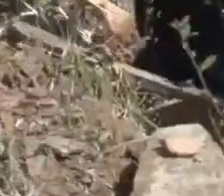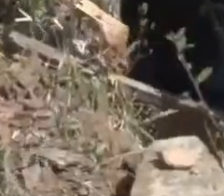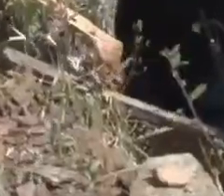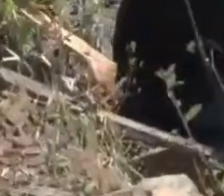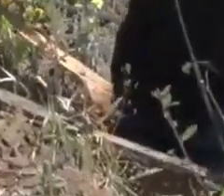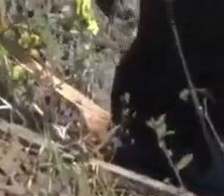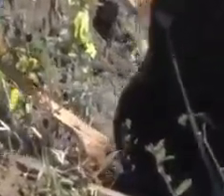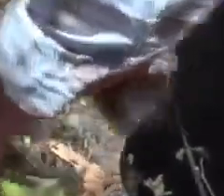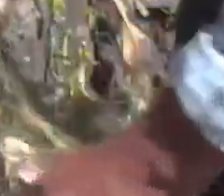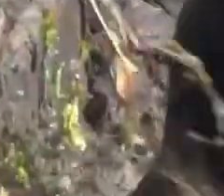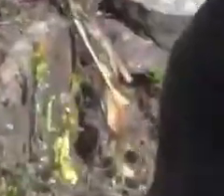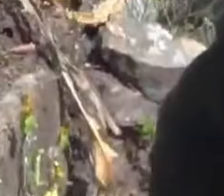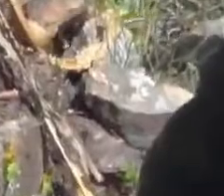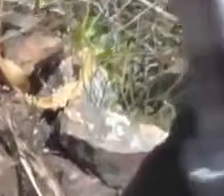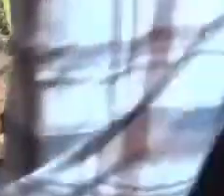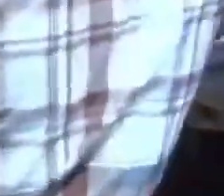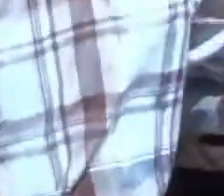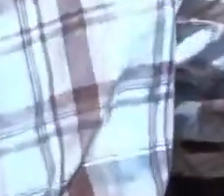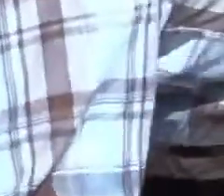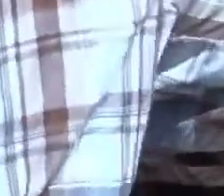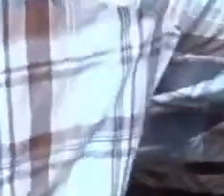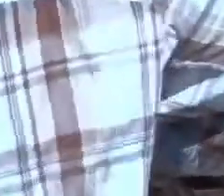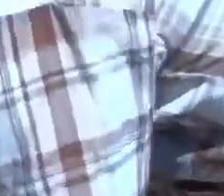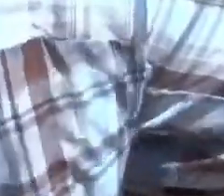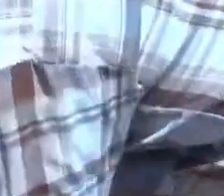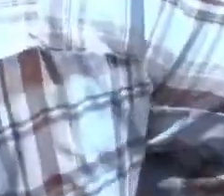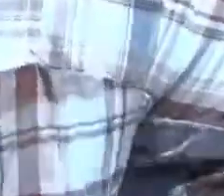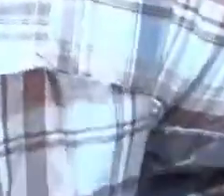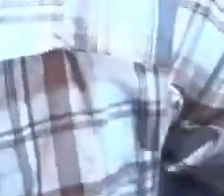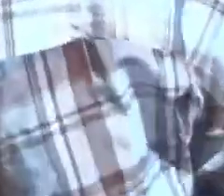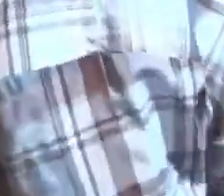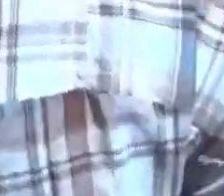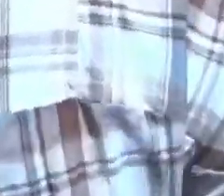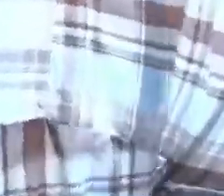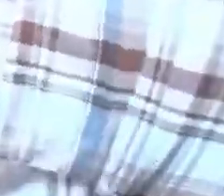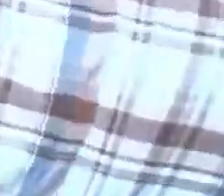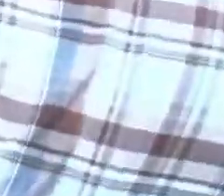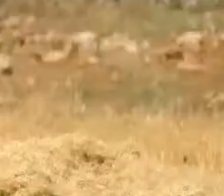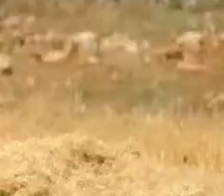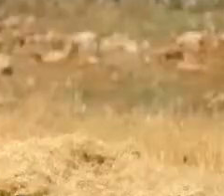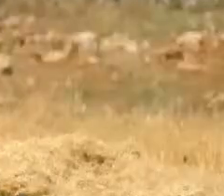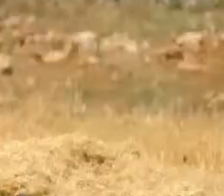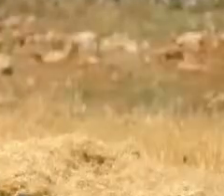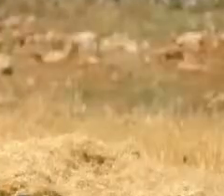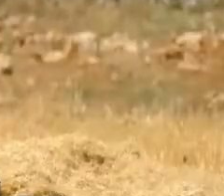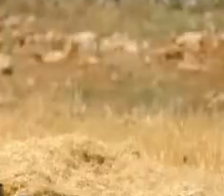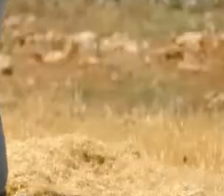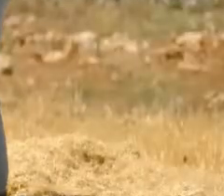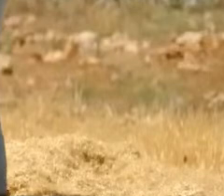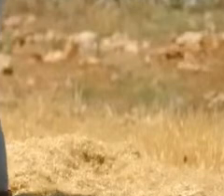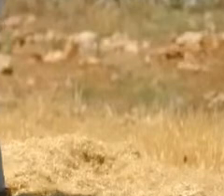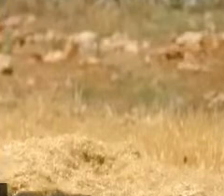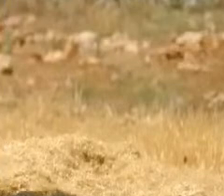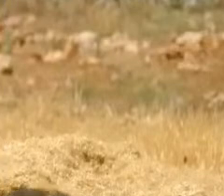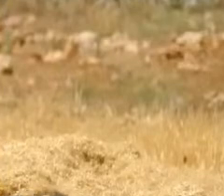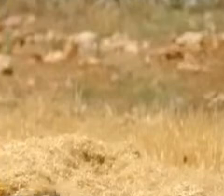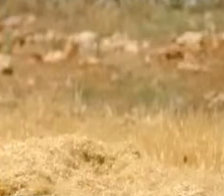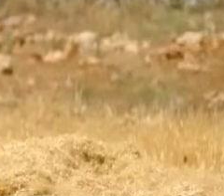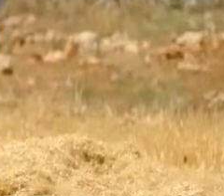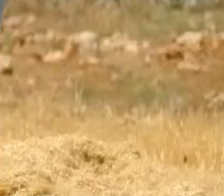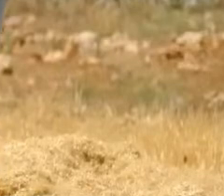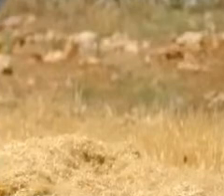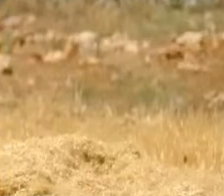y mantienen el tejido social cohesionado. Para que siga siendo el motor del desarrollo rural, la